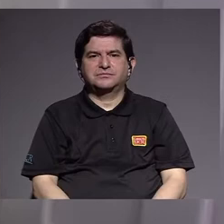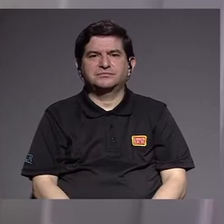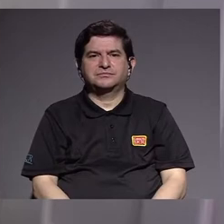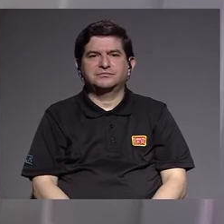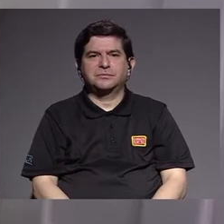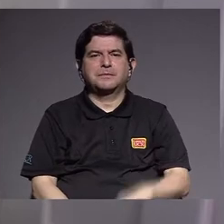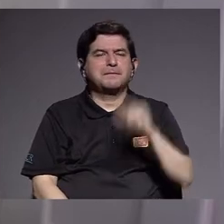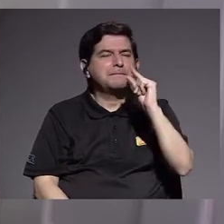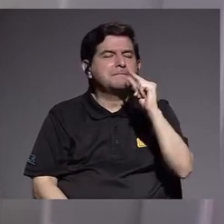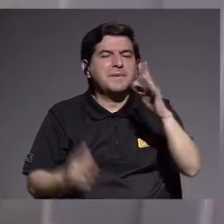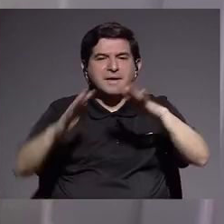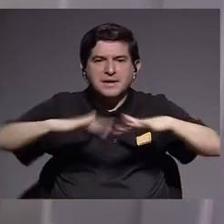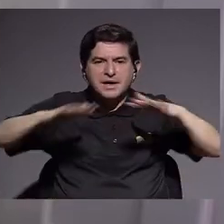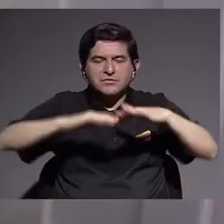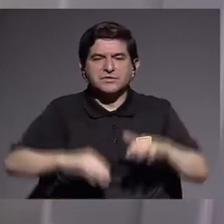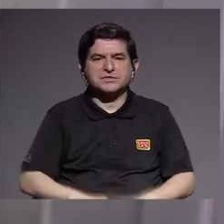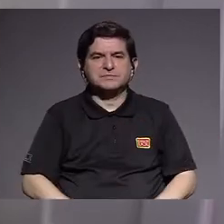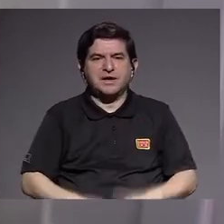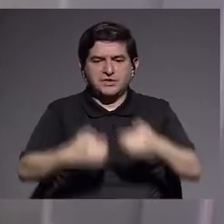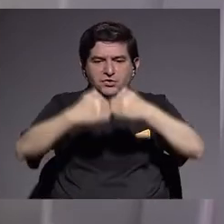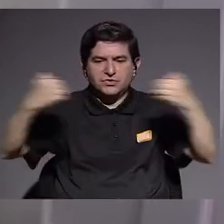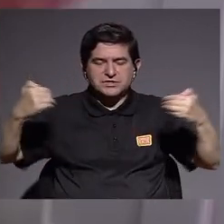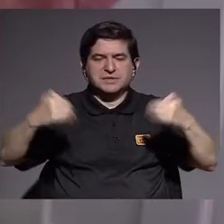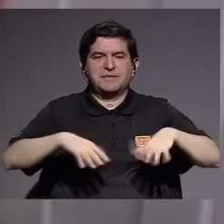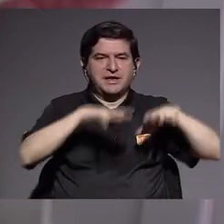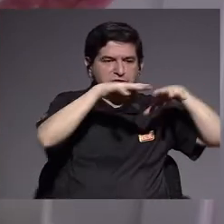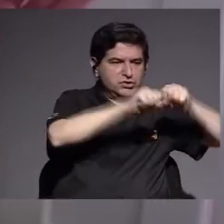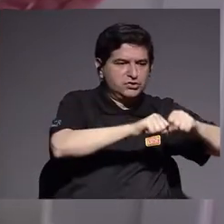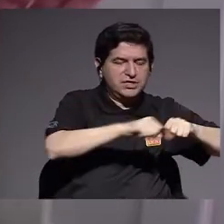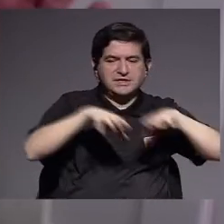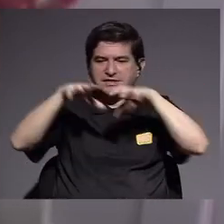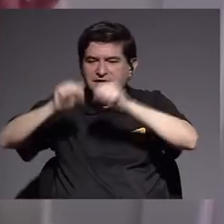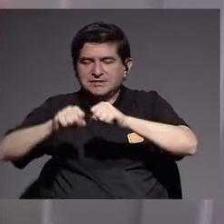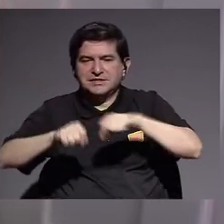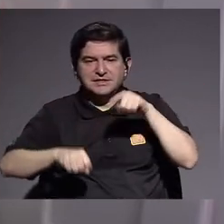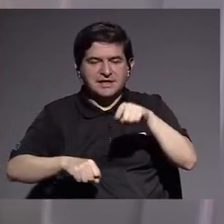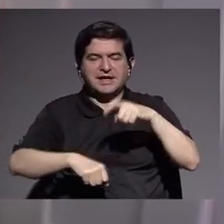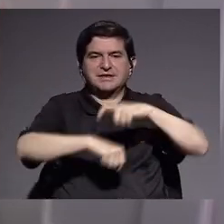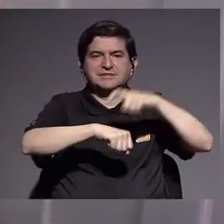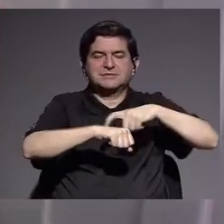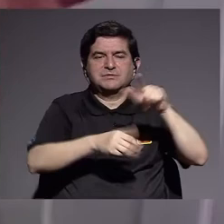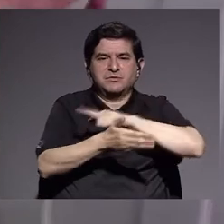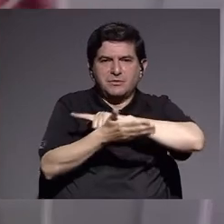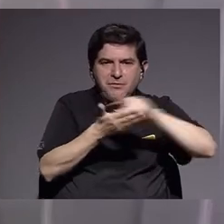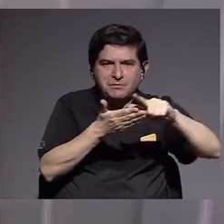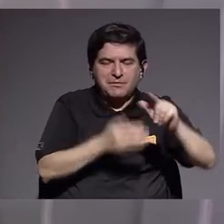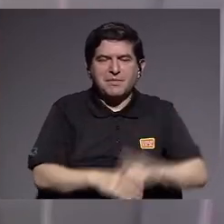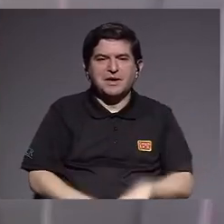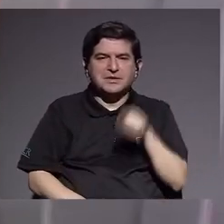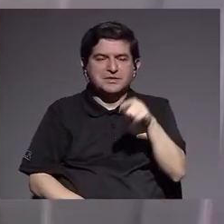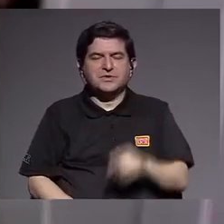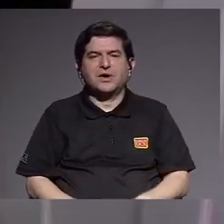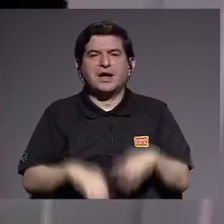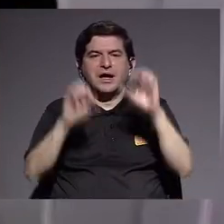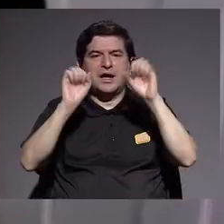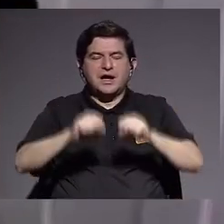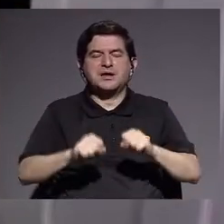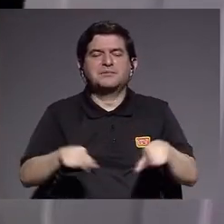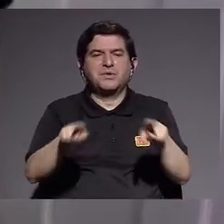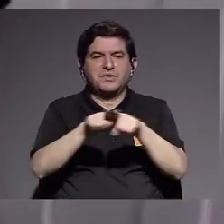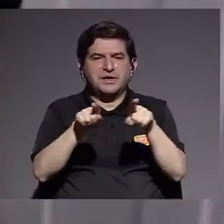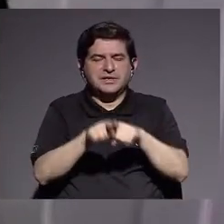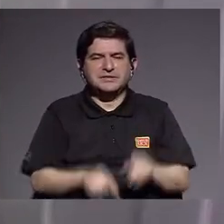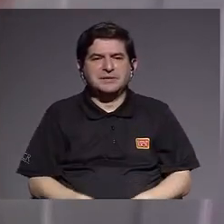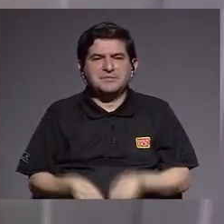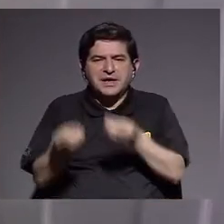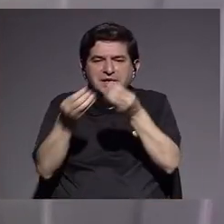para entonces en generar un pequeño espacio entre una cita y otra para que podamos desinfectar y a la vez ese aerosol